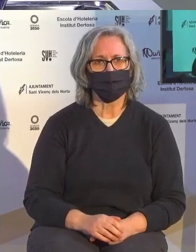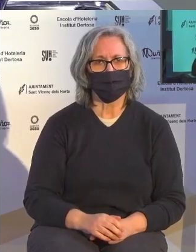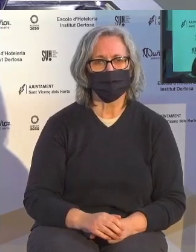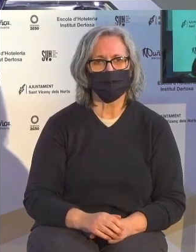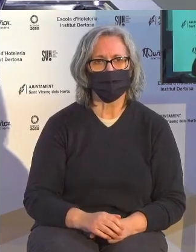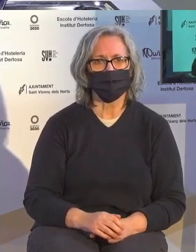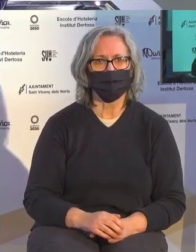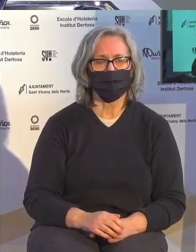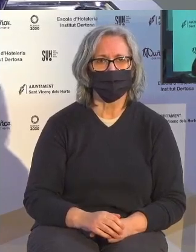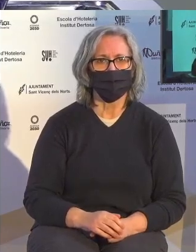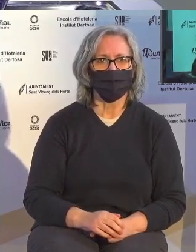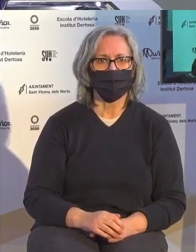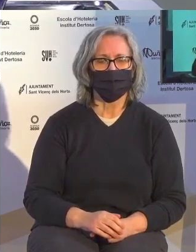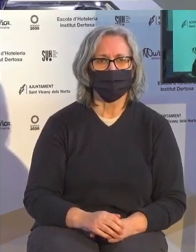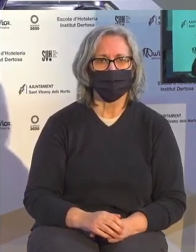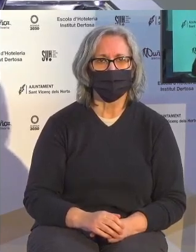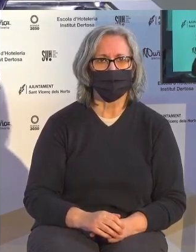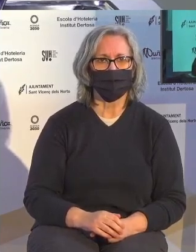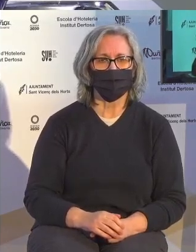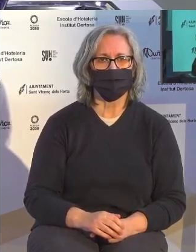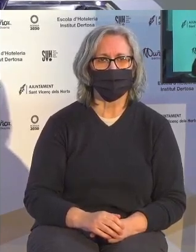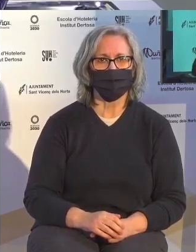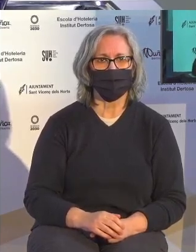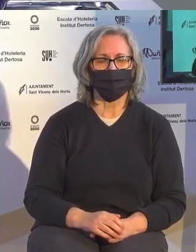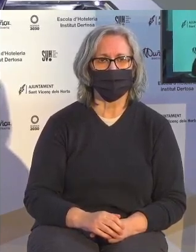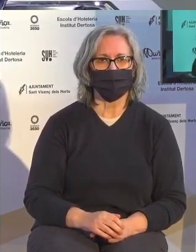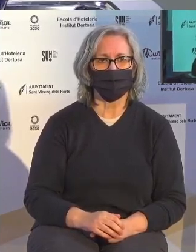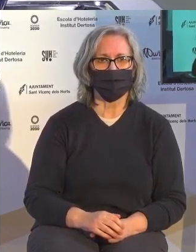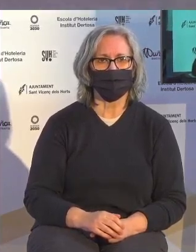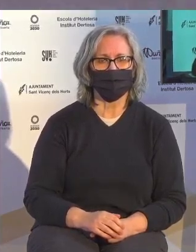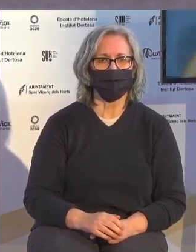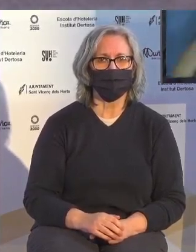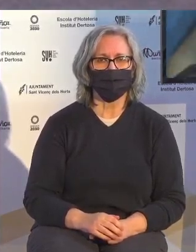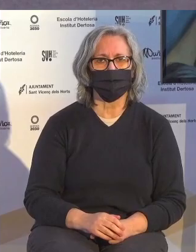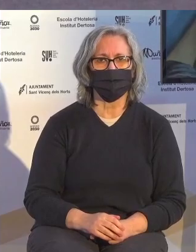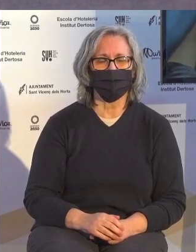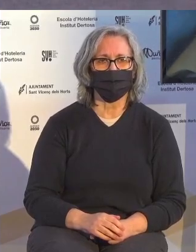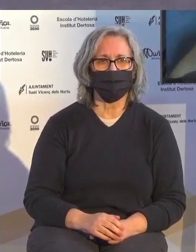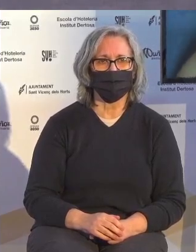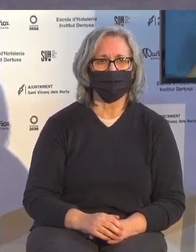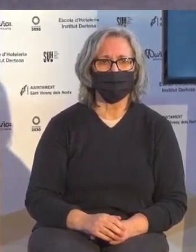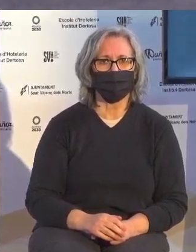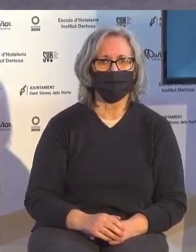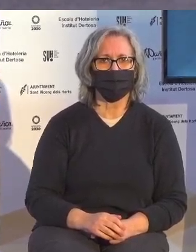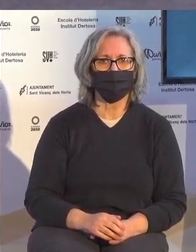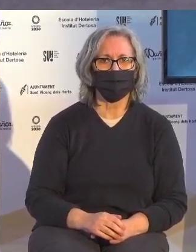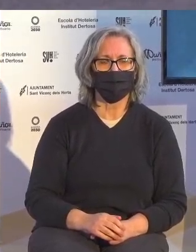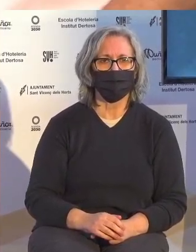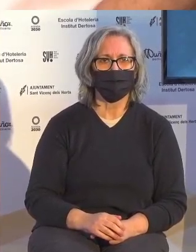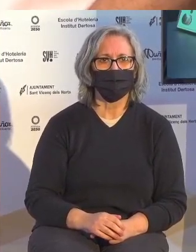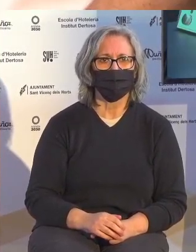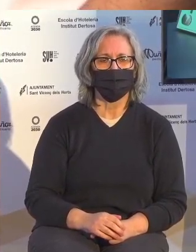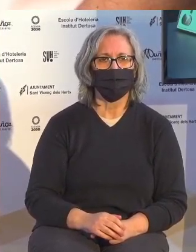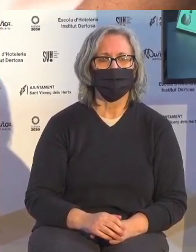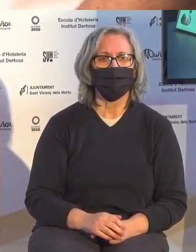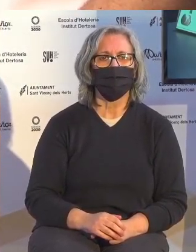he hecho eso por la mano utilizando una compulsa de pastelero